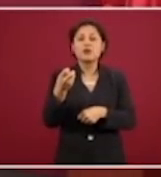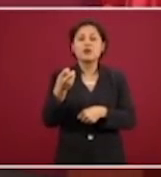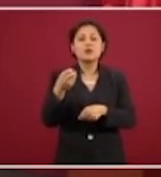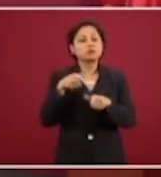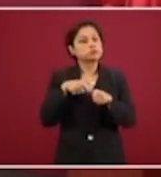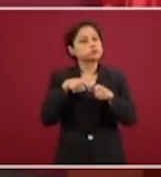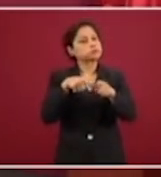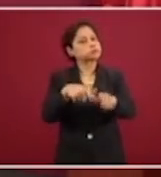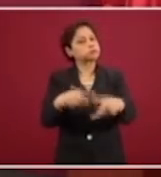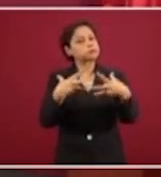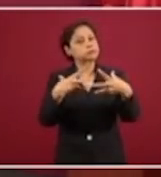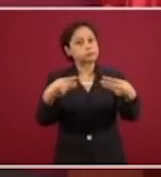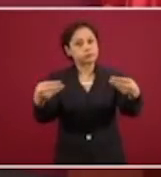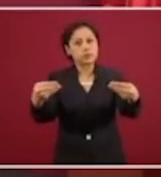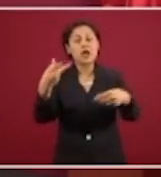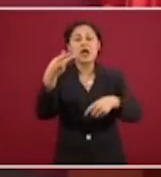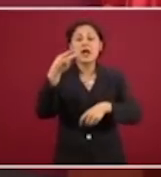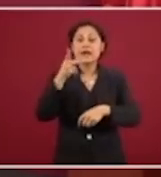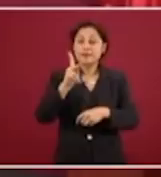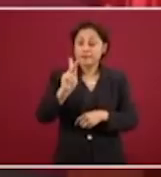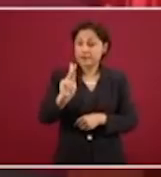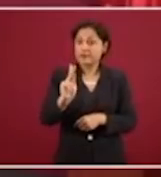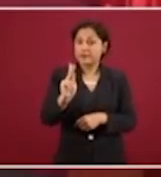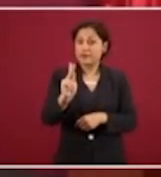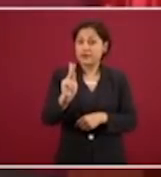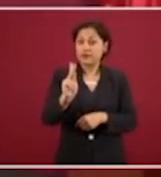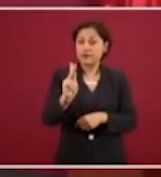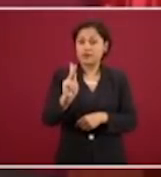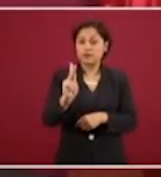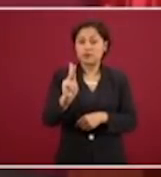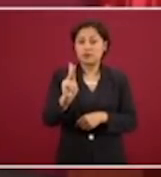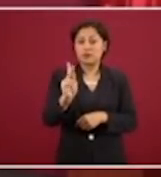transmisión, mientras que el resto,